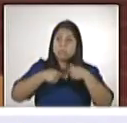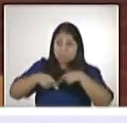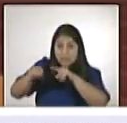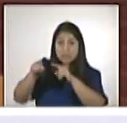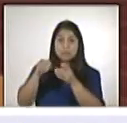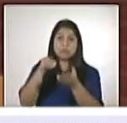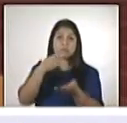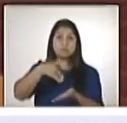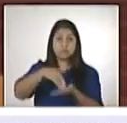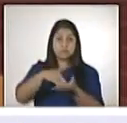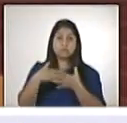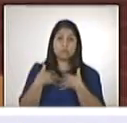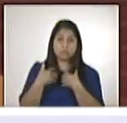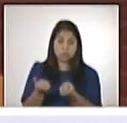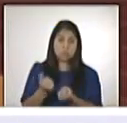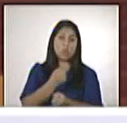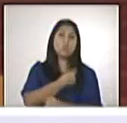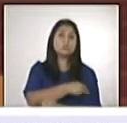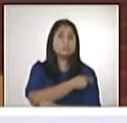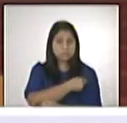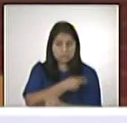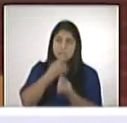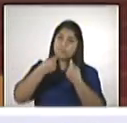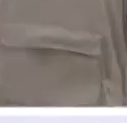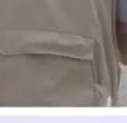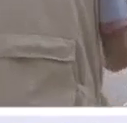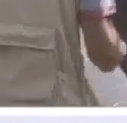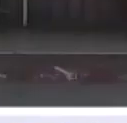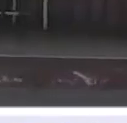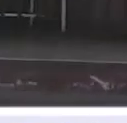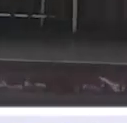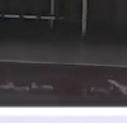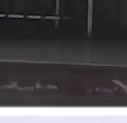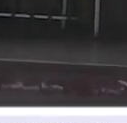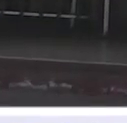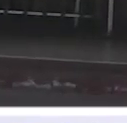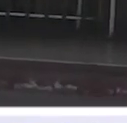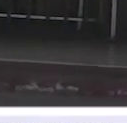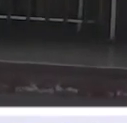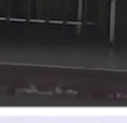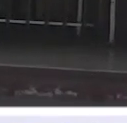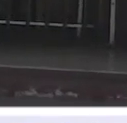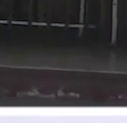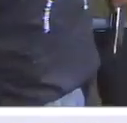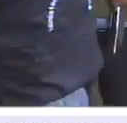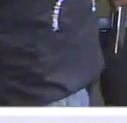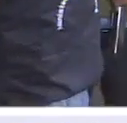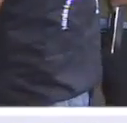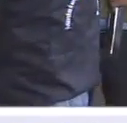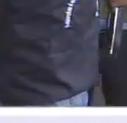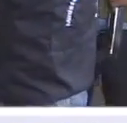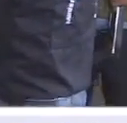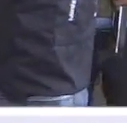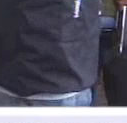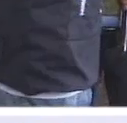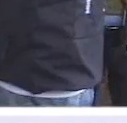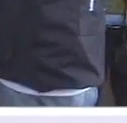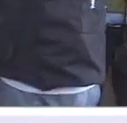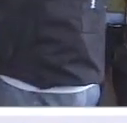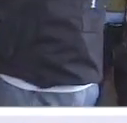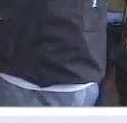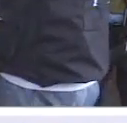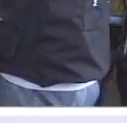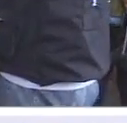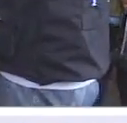centros hospitalarios, vayan a los centros de salud. También se refirió a que al haber contenido la pandemia desde la primera etapa,